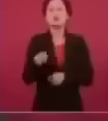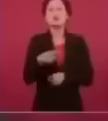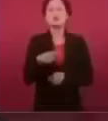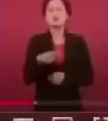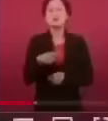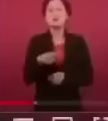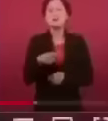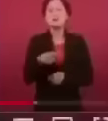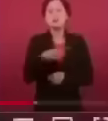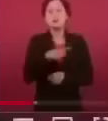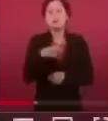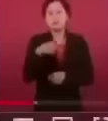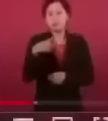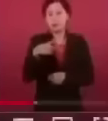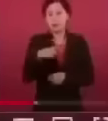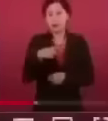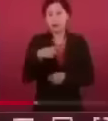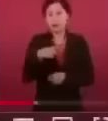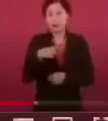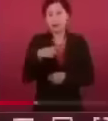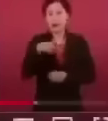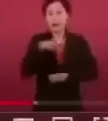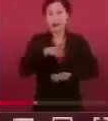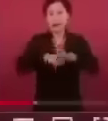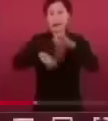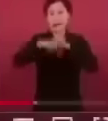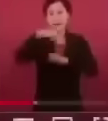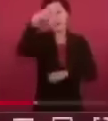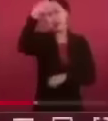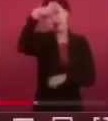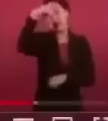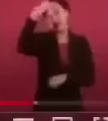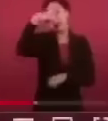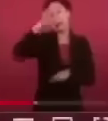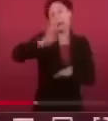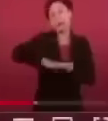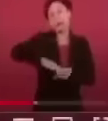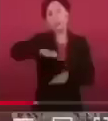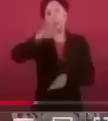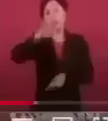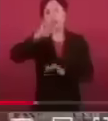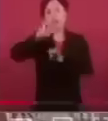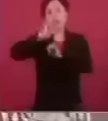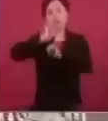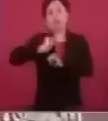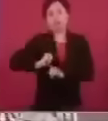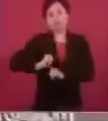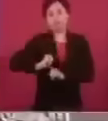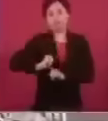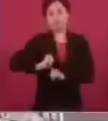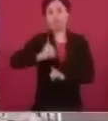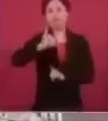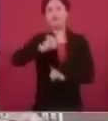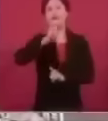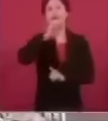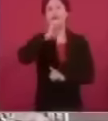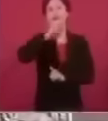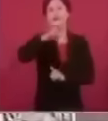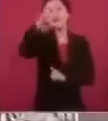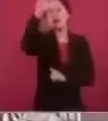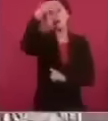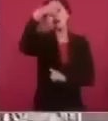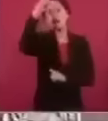es la empresa que tiene más experiencia y la empresa que en los estudios